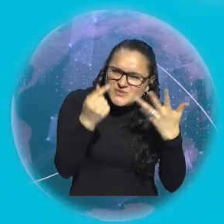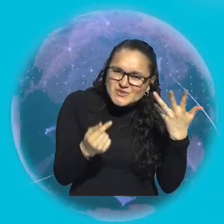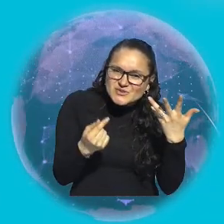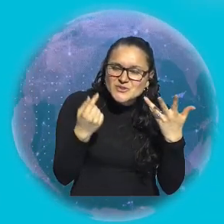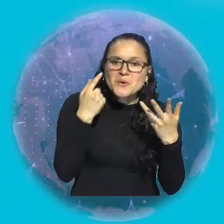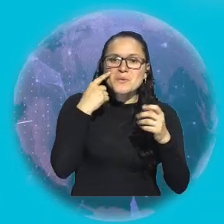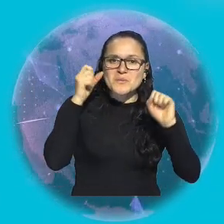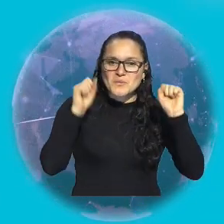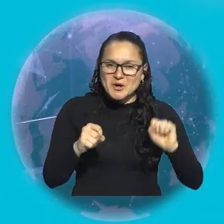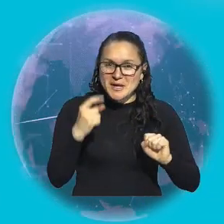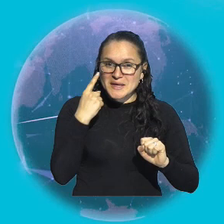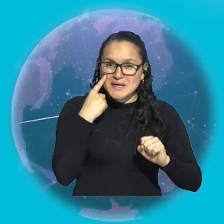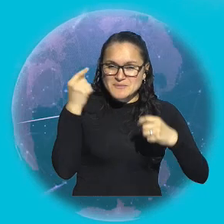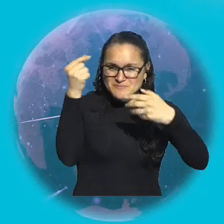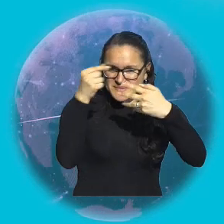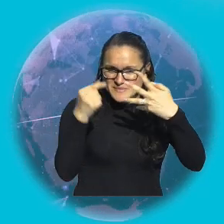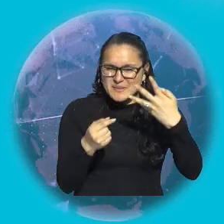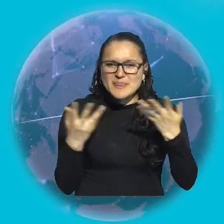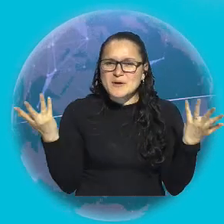crc en